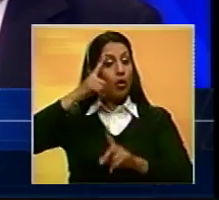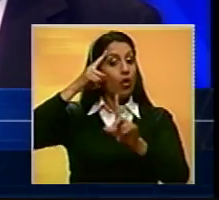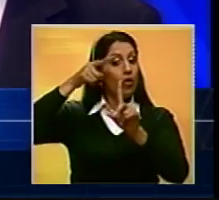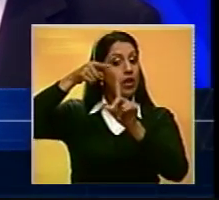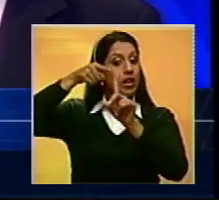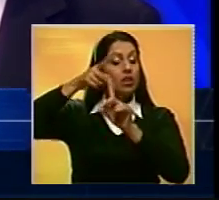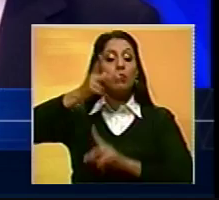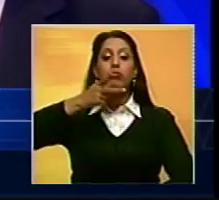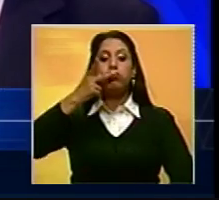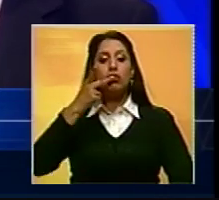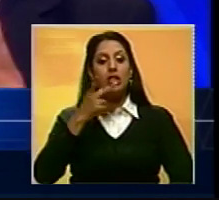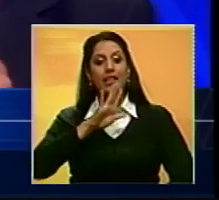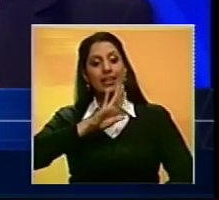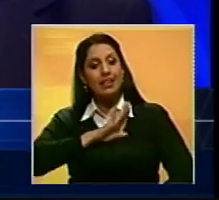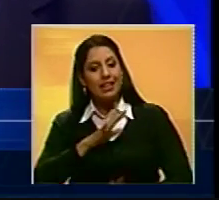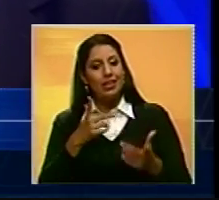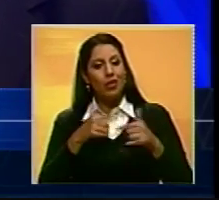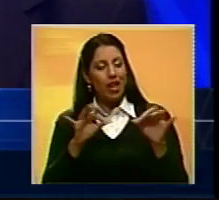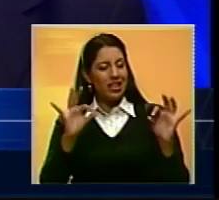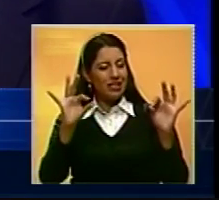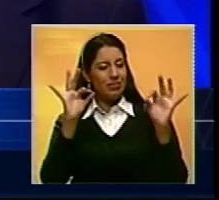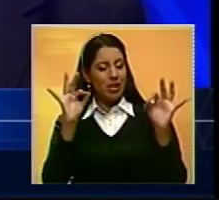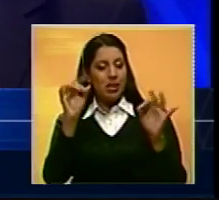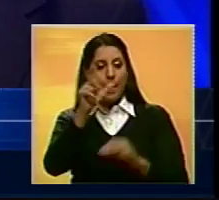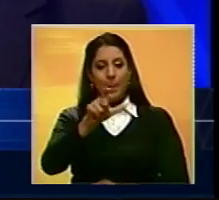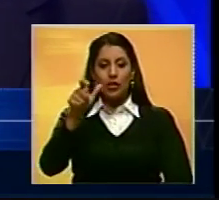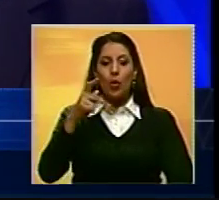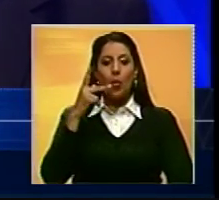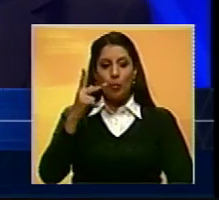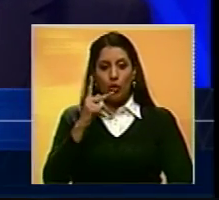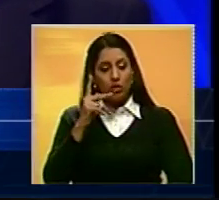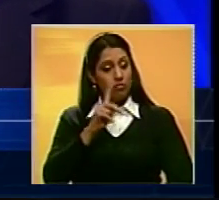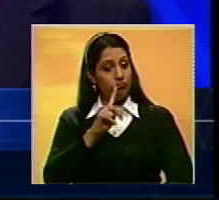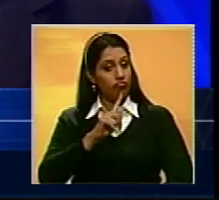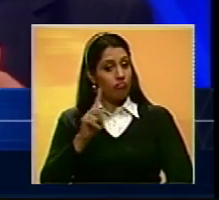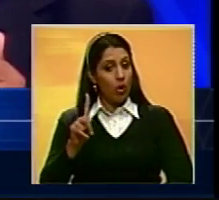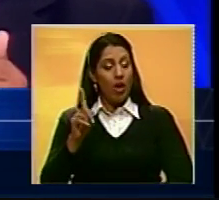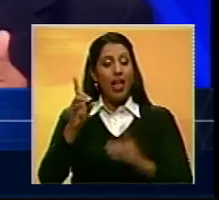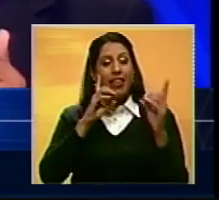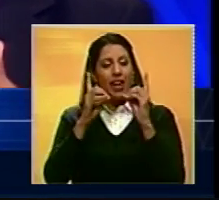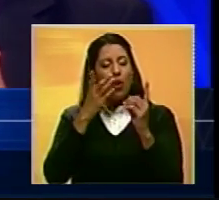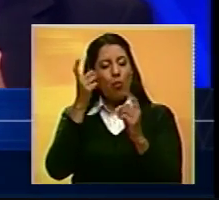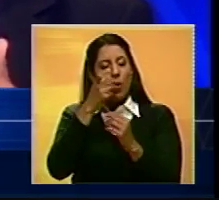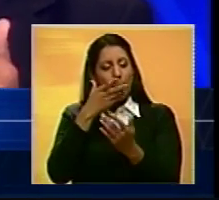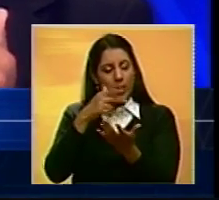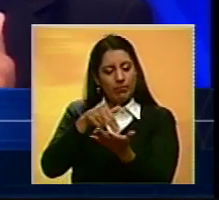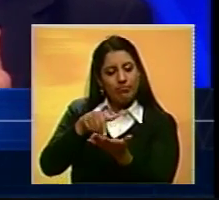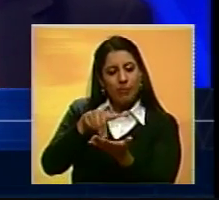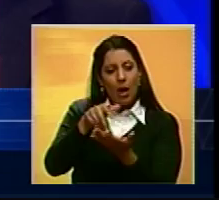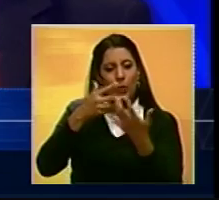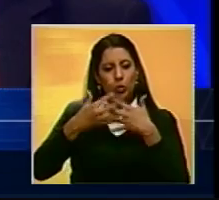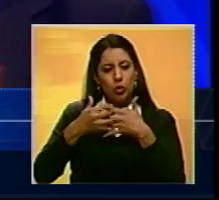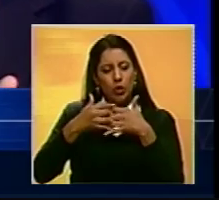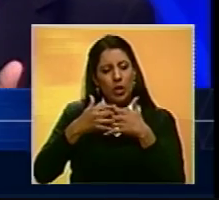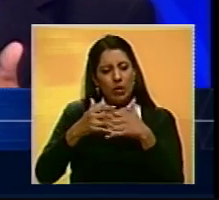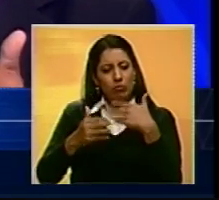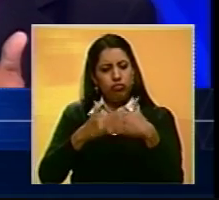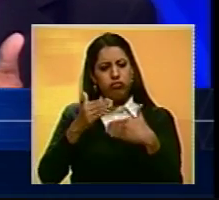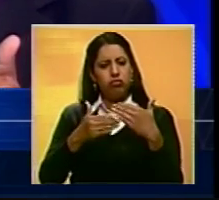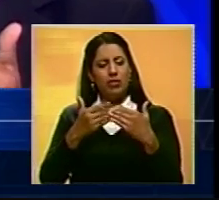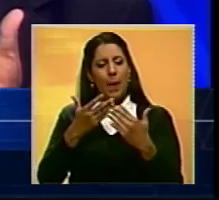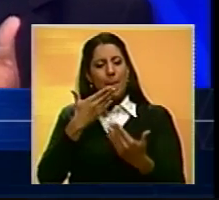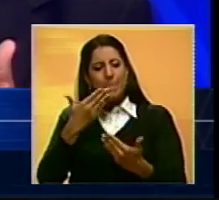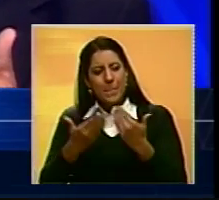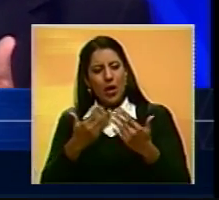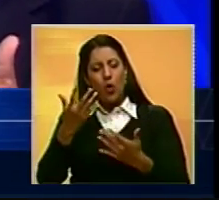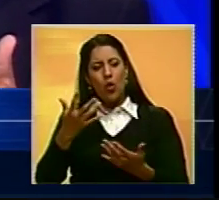orden político que le interesen exclusivamente a la sociedad política. El diálogo es para buscar caminos productivos, para aumentar la producción, para